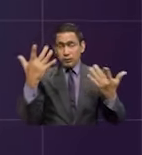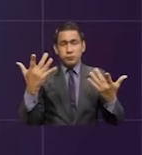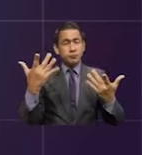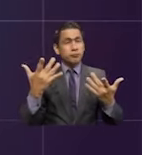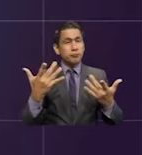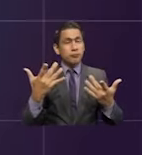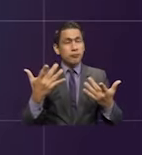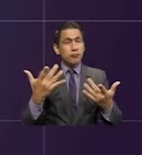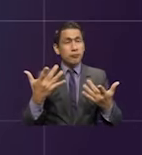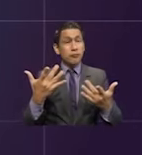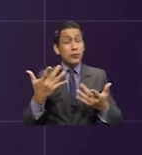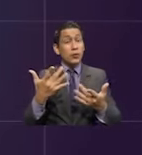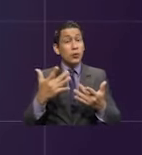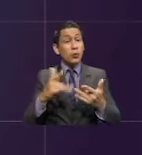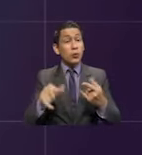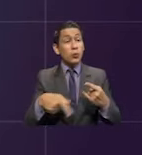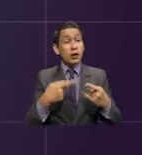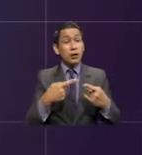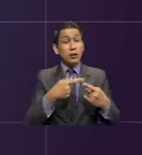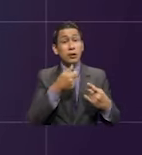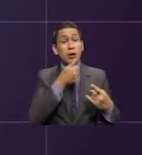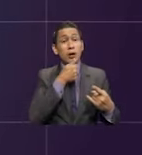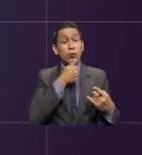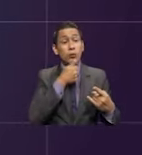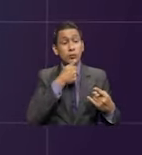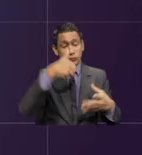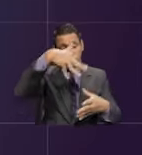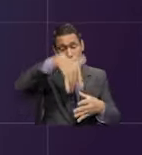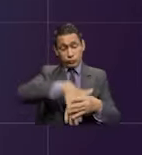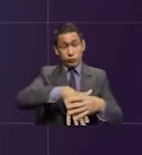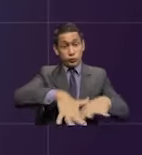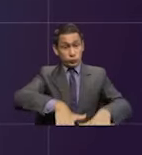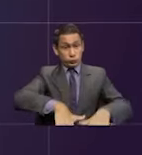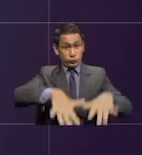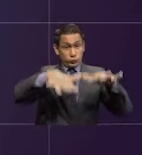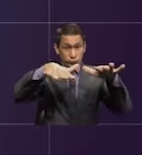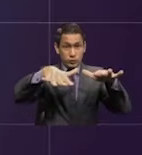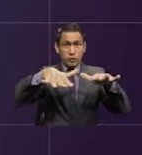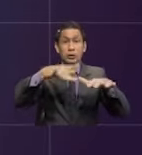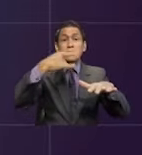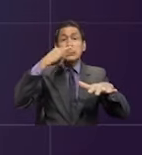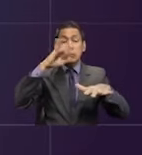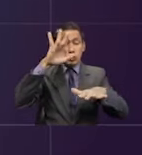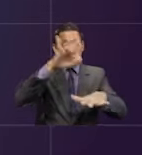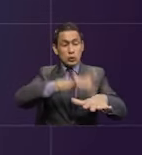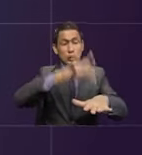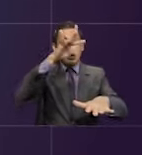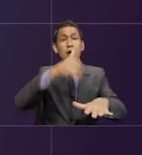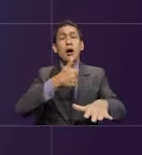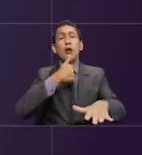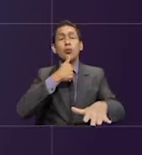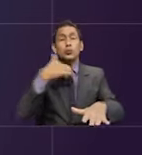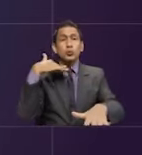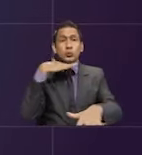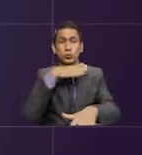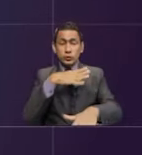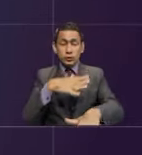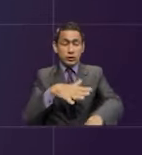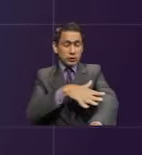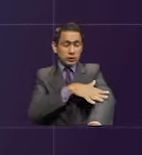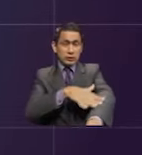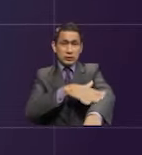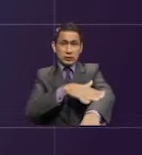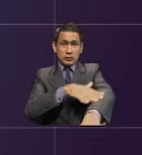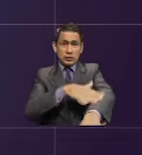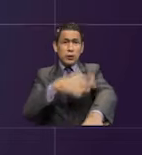Esto debido a que las aguas de las alcantarillas suben y los niños suelen jugar con las aguas servidas. Y en la piel, con el